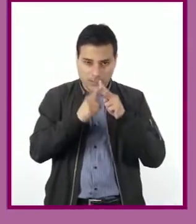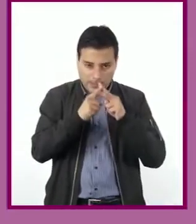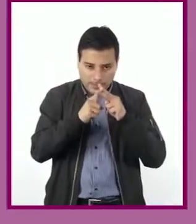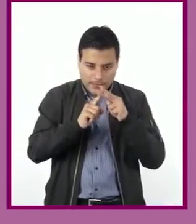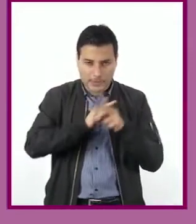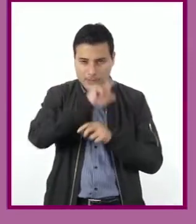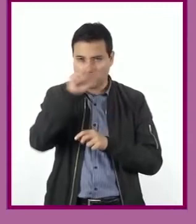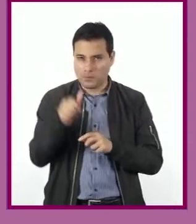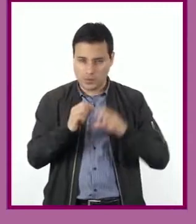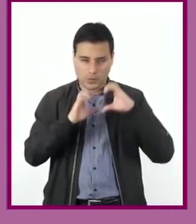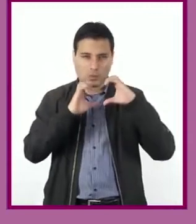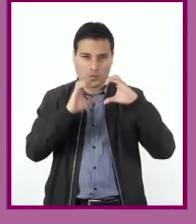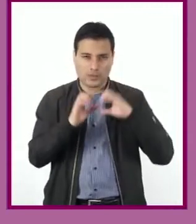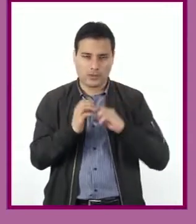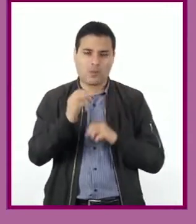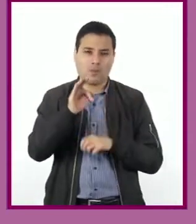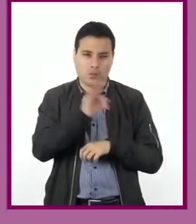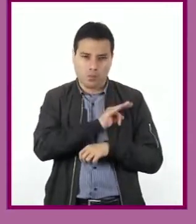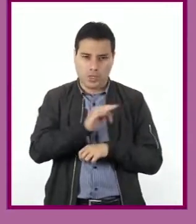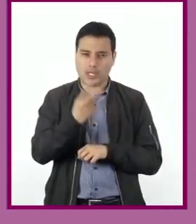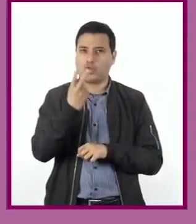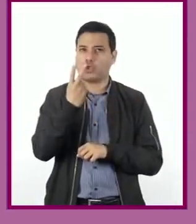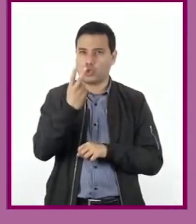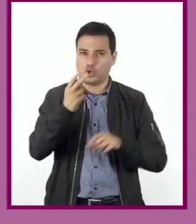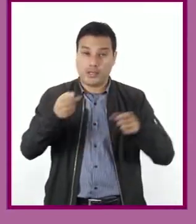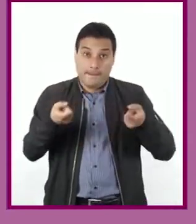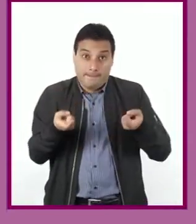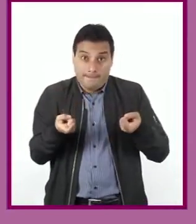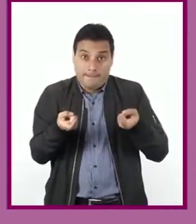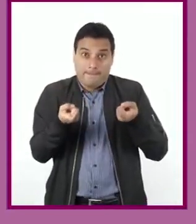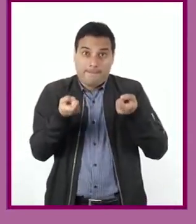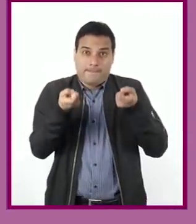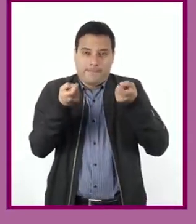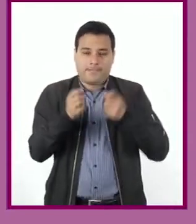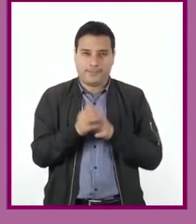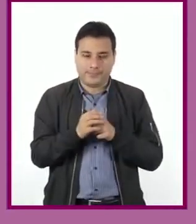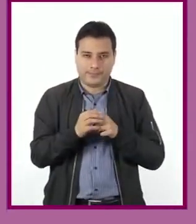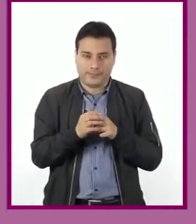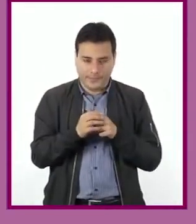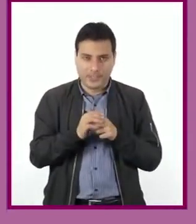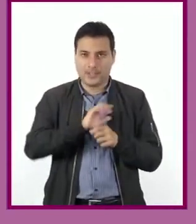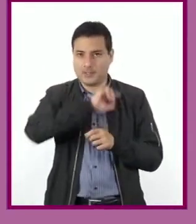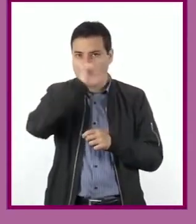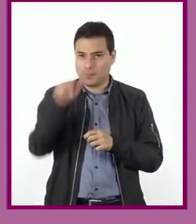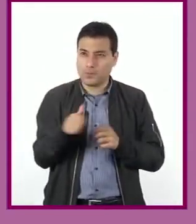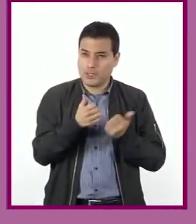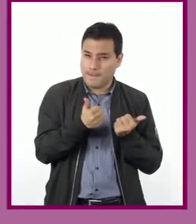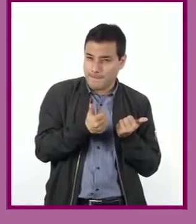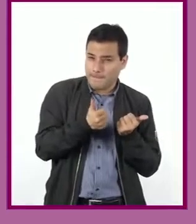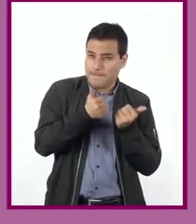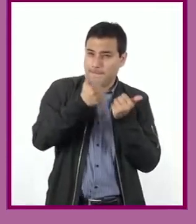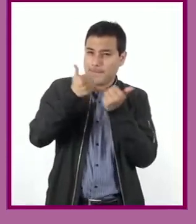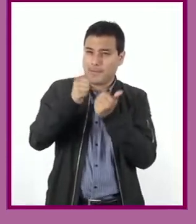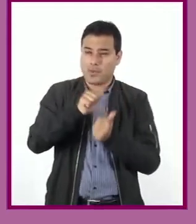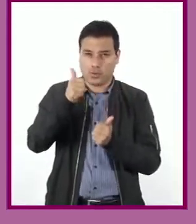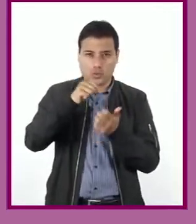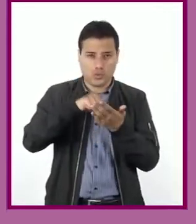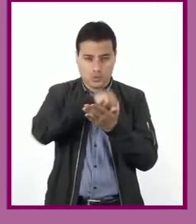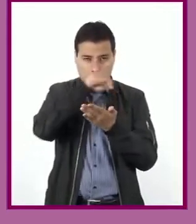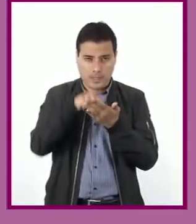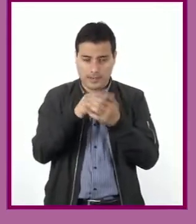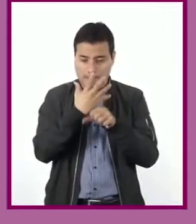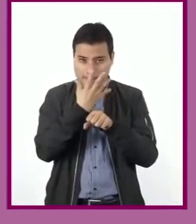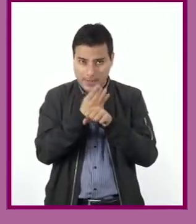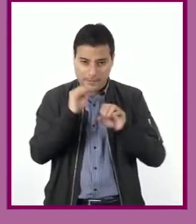habría podido lograrse con dos grúas cuyas fuerzas permitieran levantarla y colocarla en el lugar de restauración. Todos los